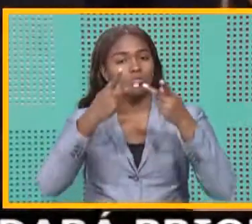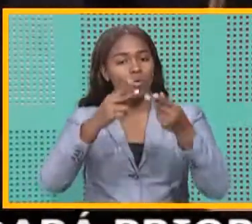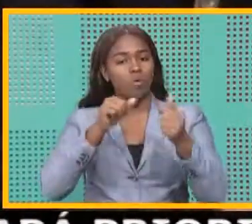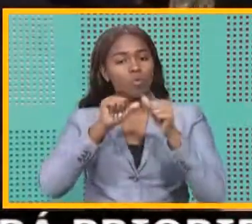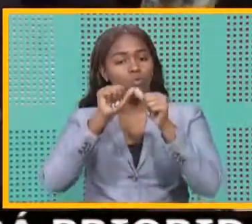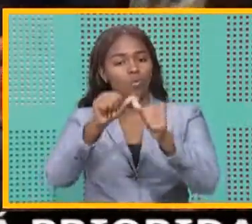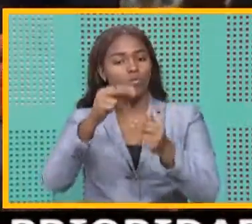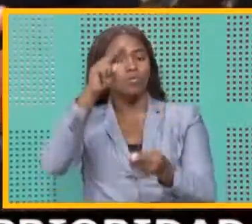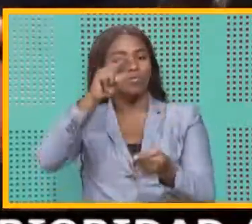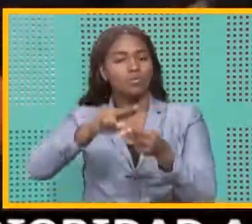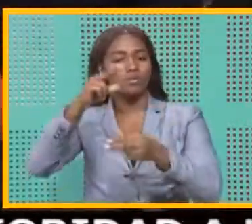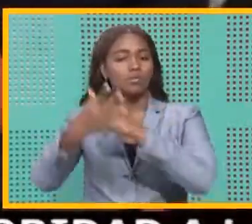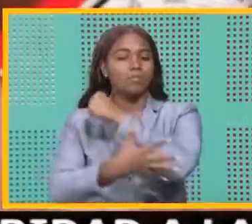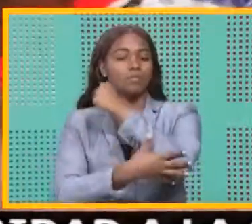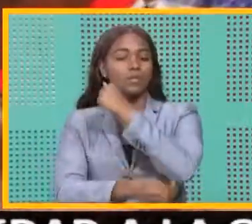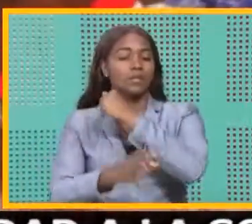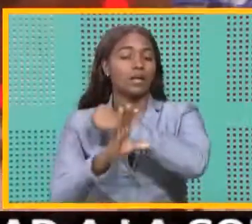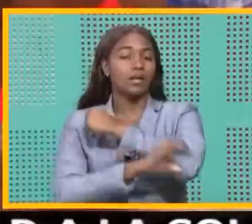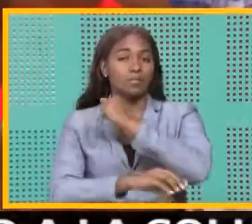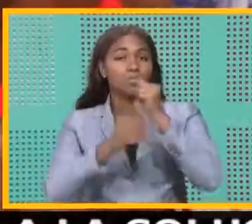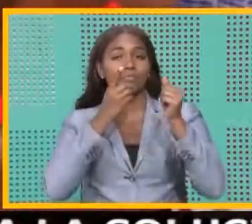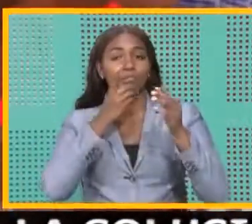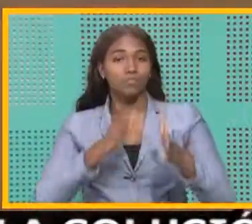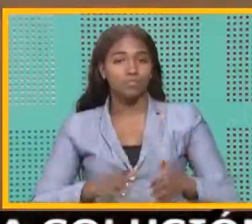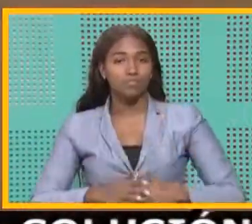reduciendo la pobreza en el campo dominicano.